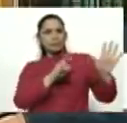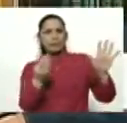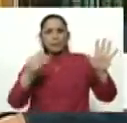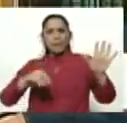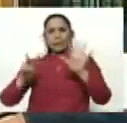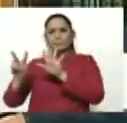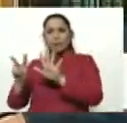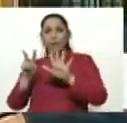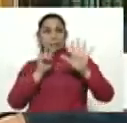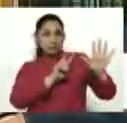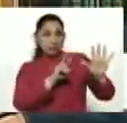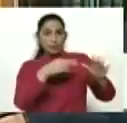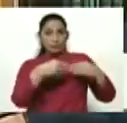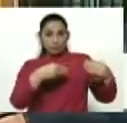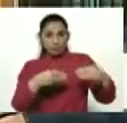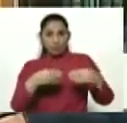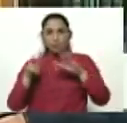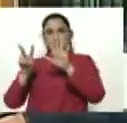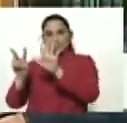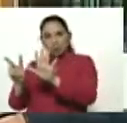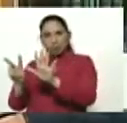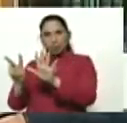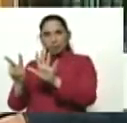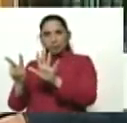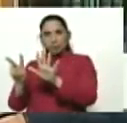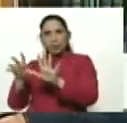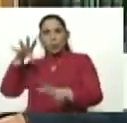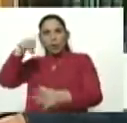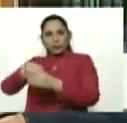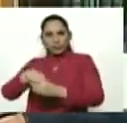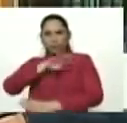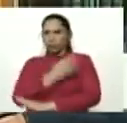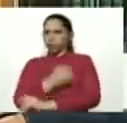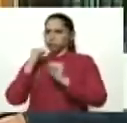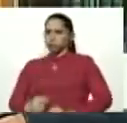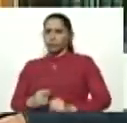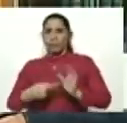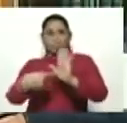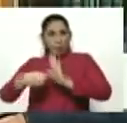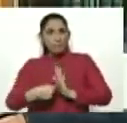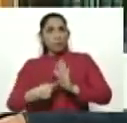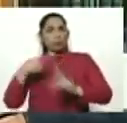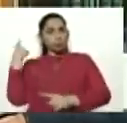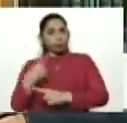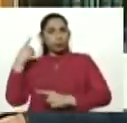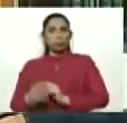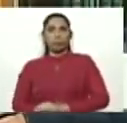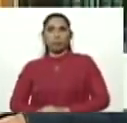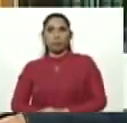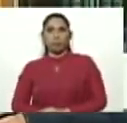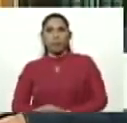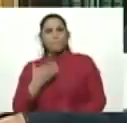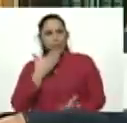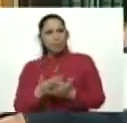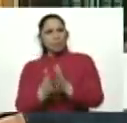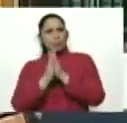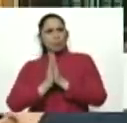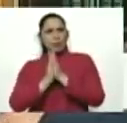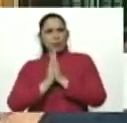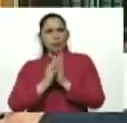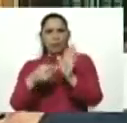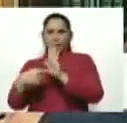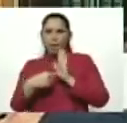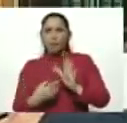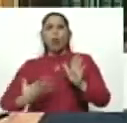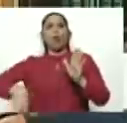de flexibilización, 7 de cuarentena radical. Vamos a dar el ejemplo. Les pido, vamos a dar el ejemplo.